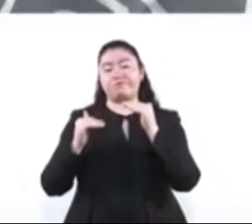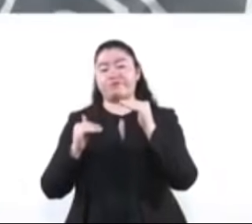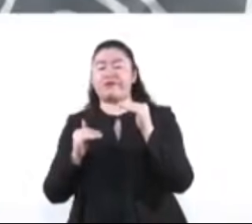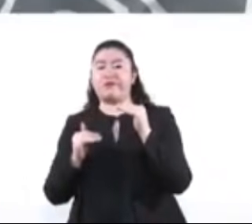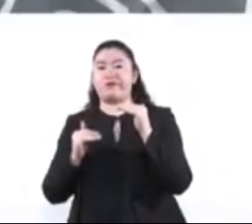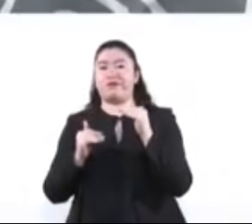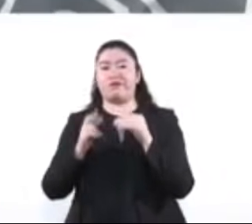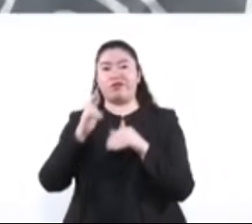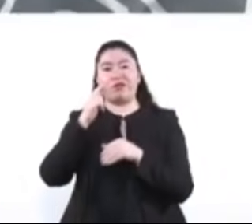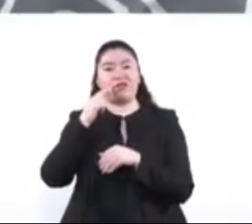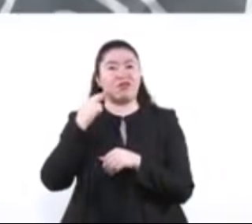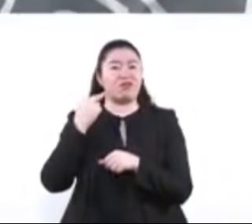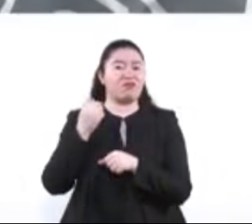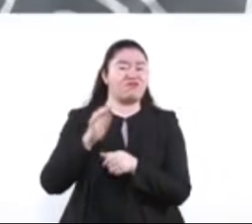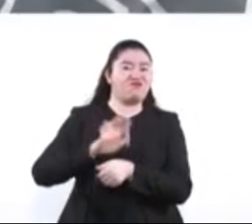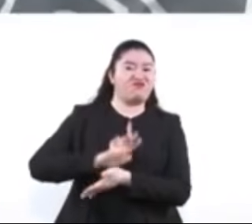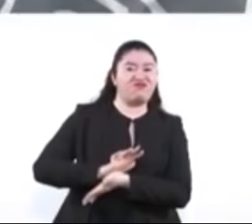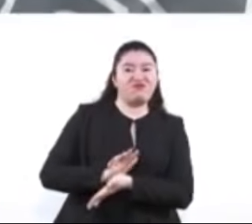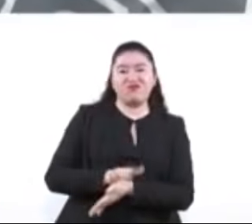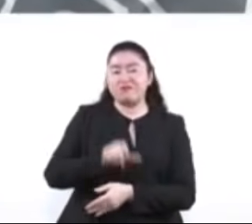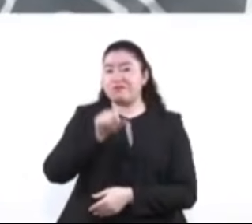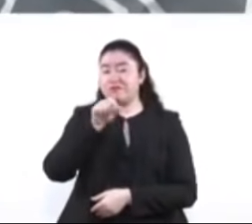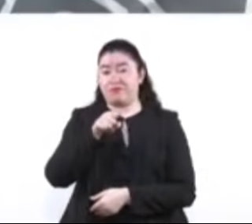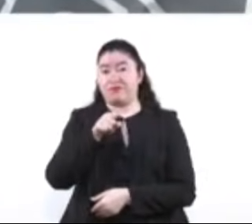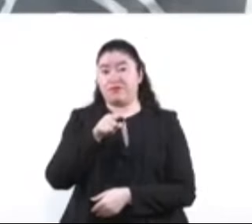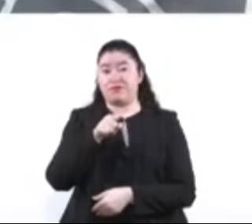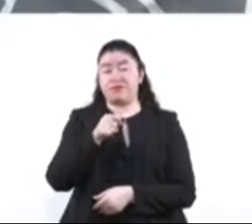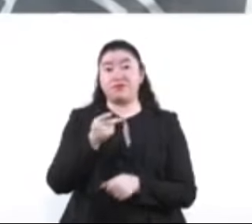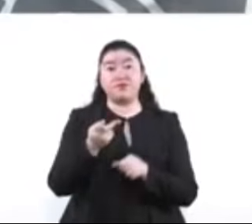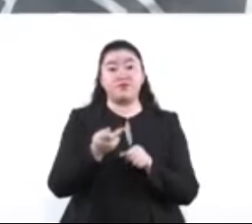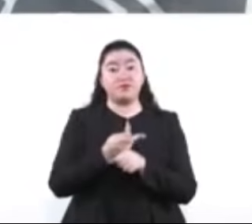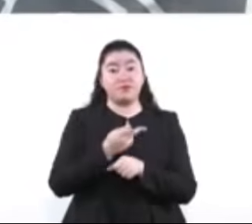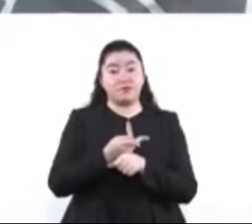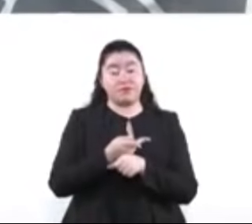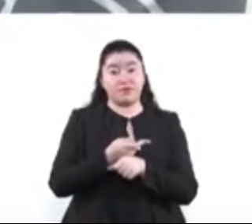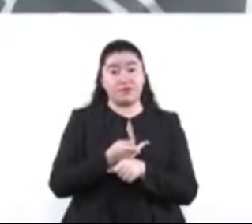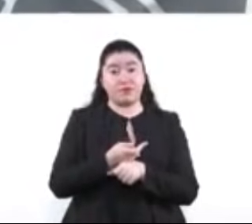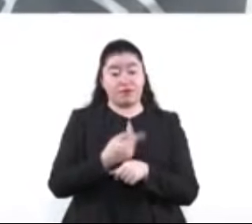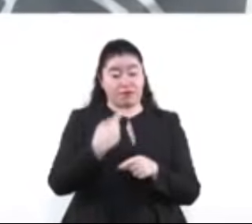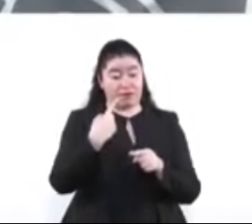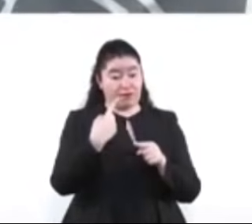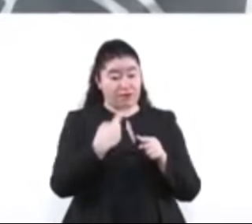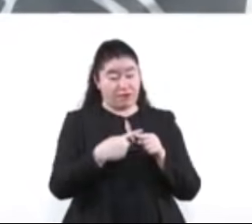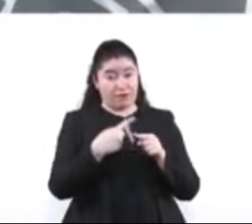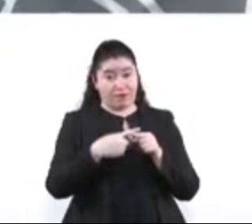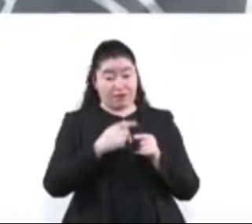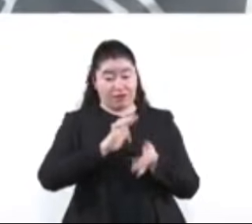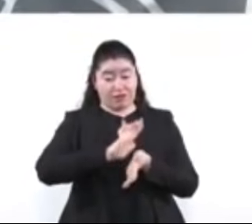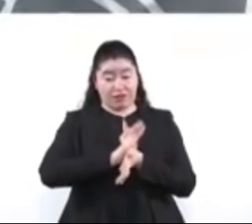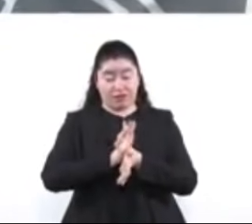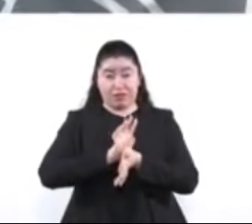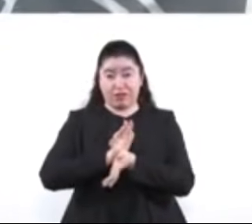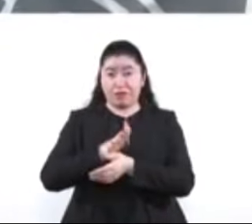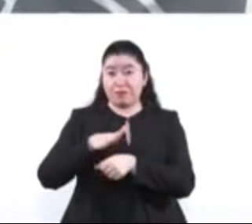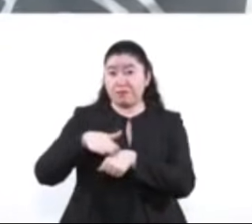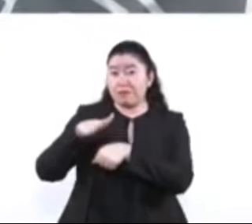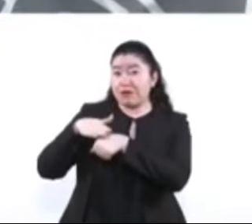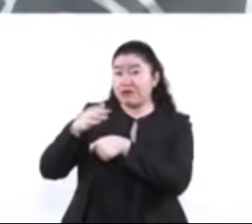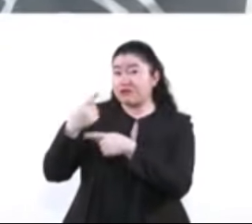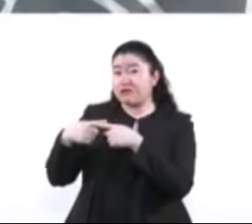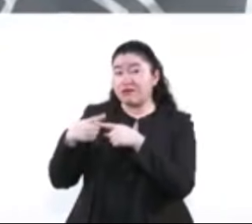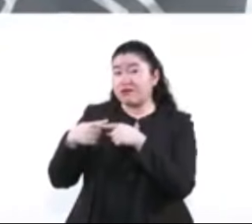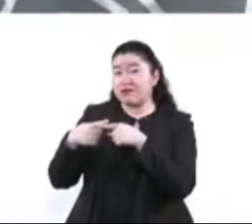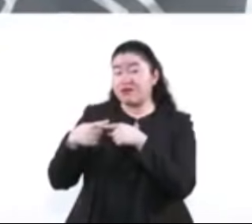y cómo quien ha sido la más discriminada o las más discriminadas son precisamente las